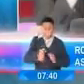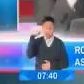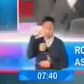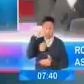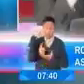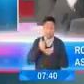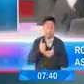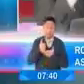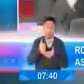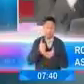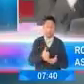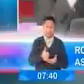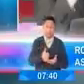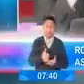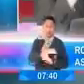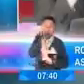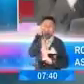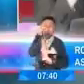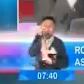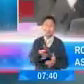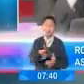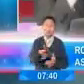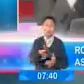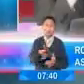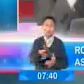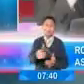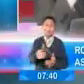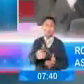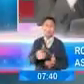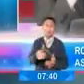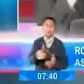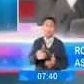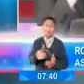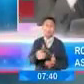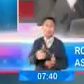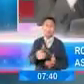de emergencias obstétricas, la opción de penalizar.